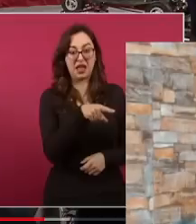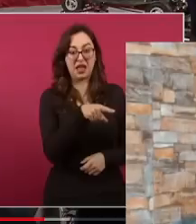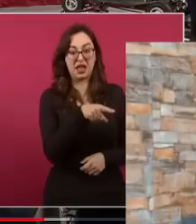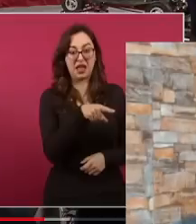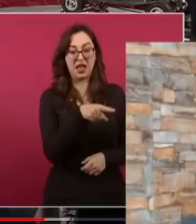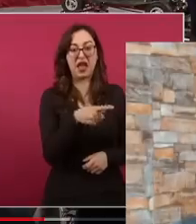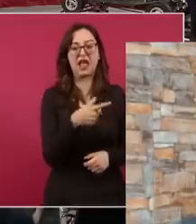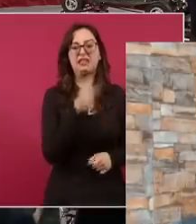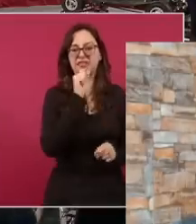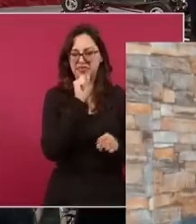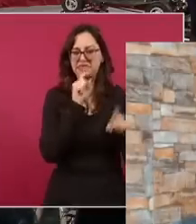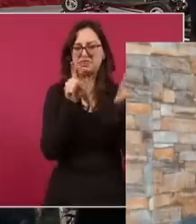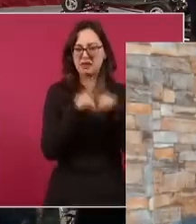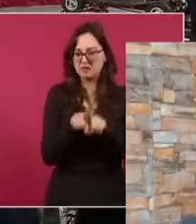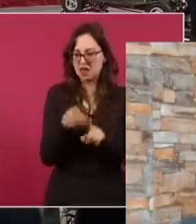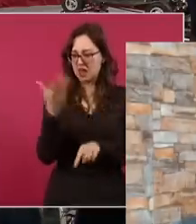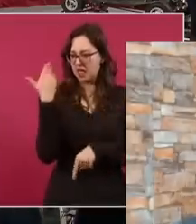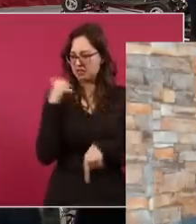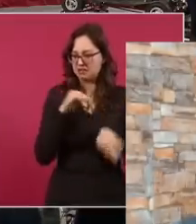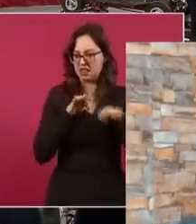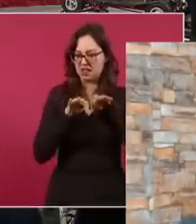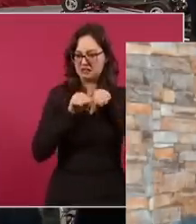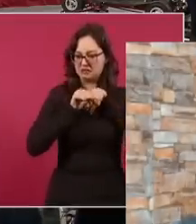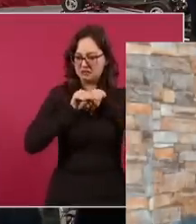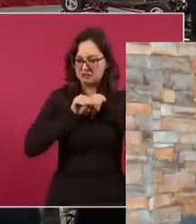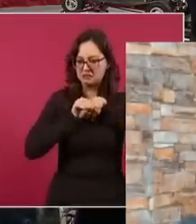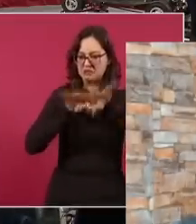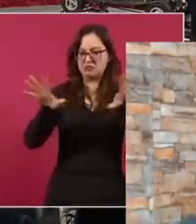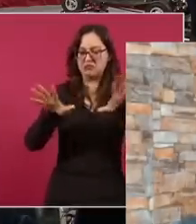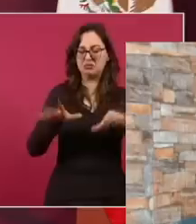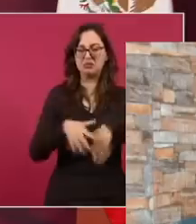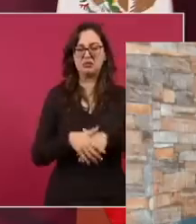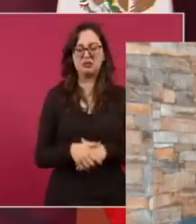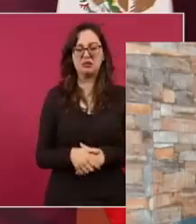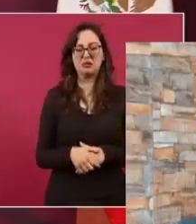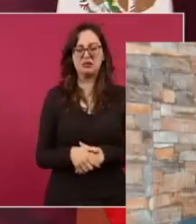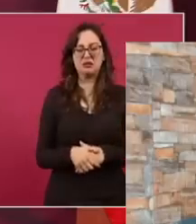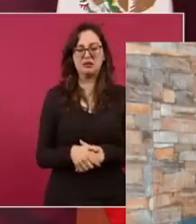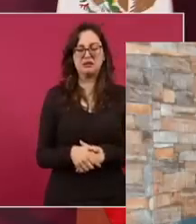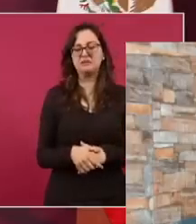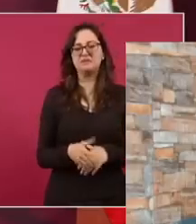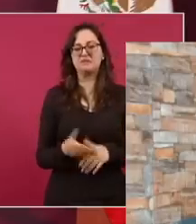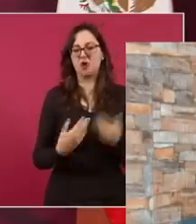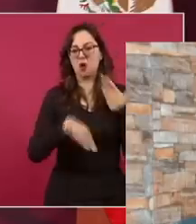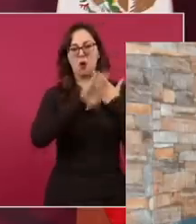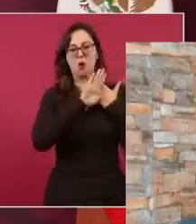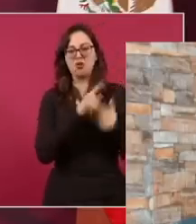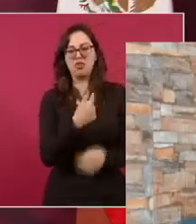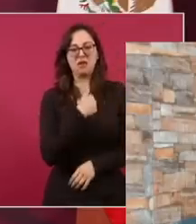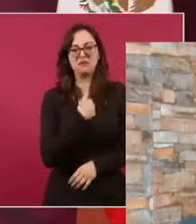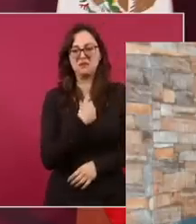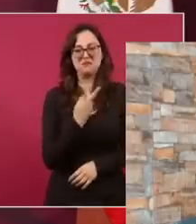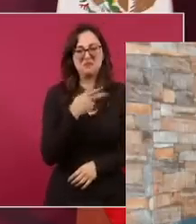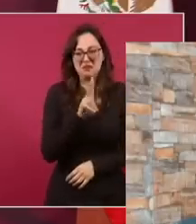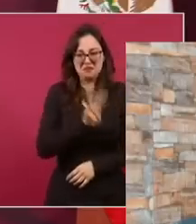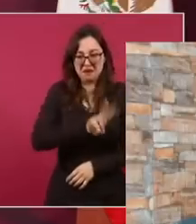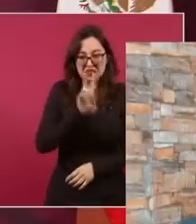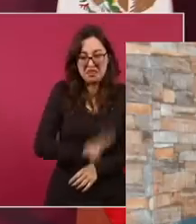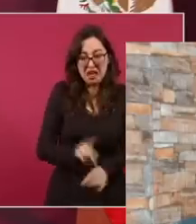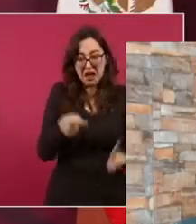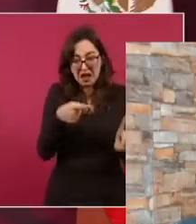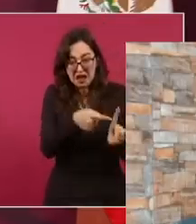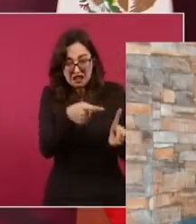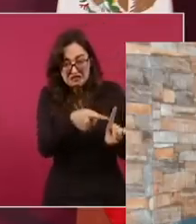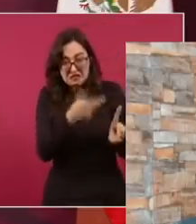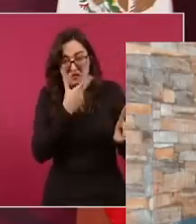viendo. Publicación donde yo estuve 22 años y pico. Y nunca se le tomó en serio.